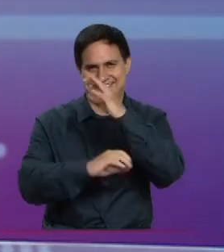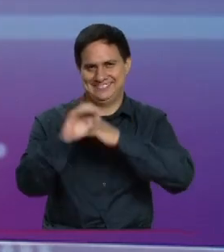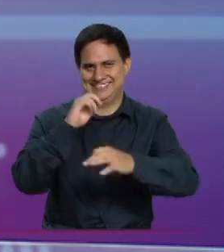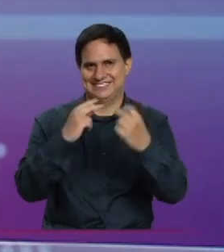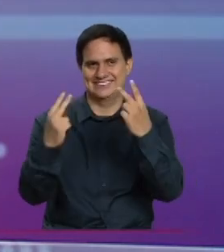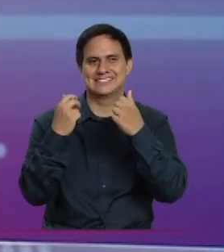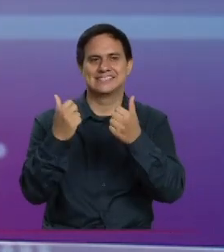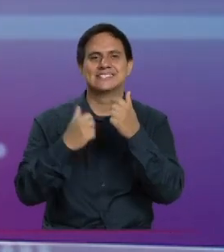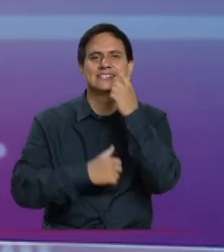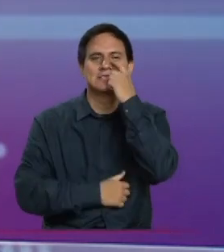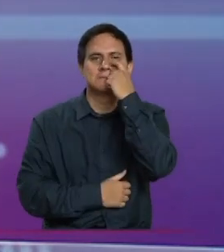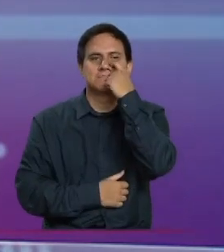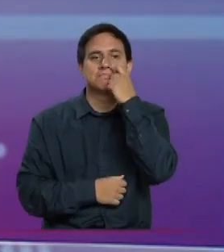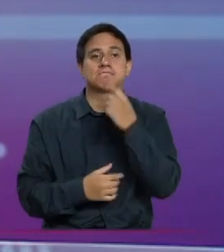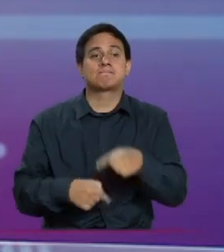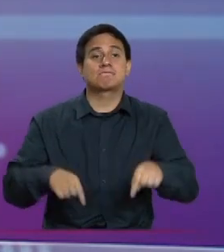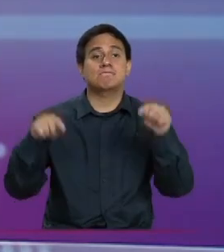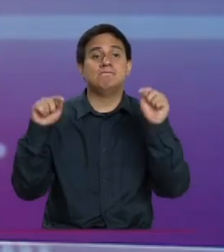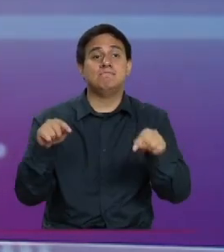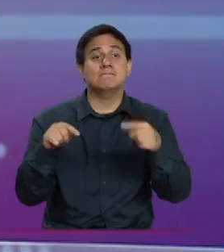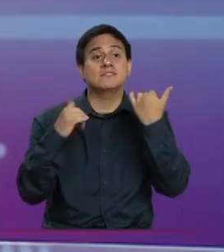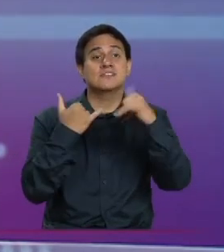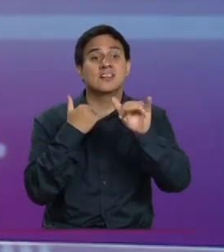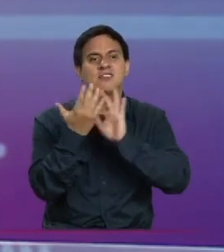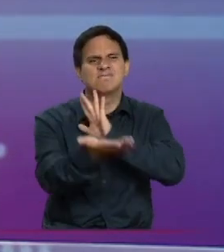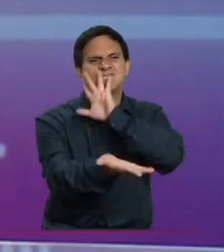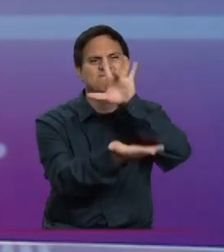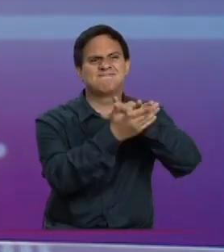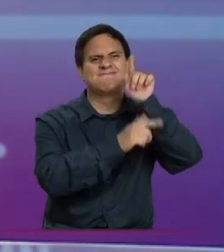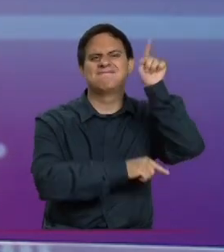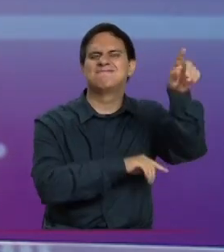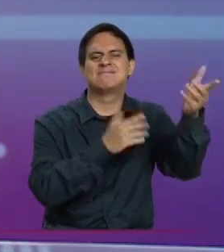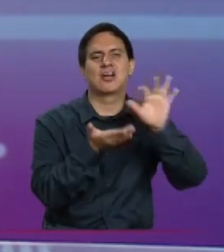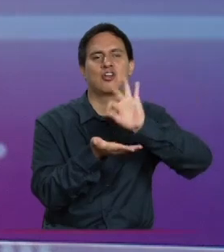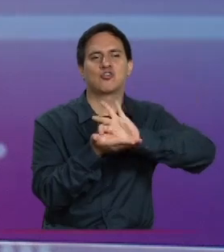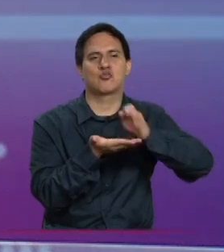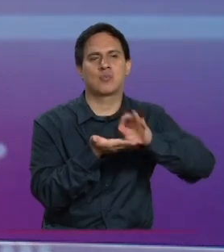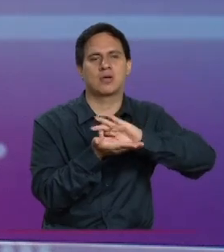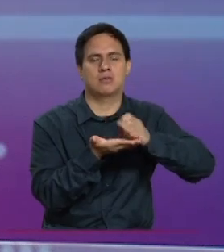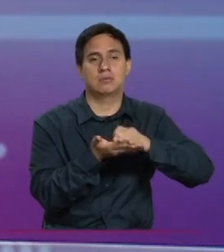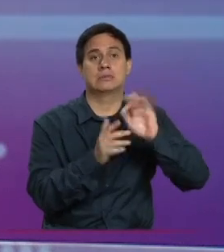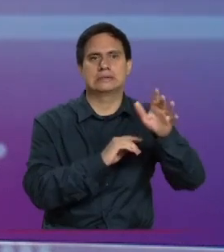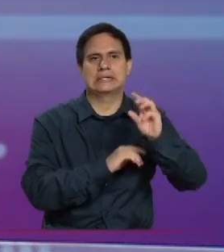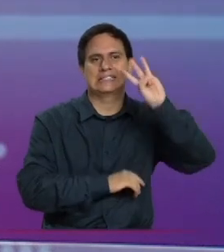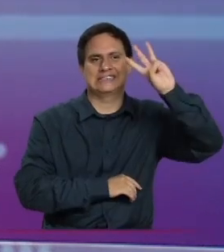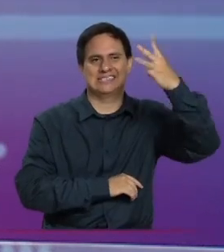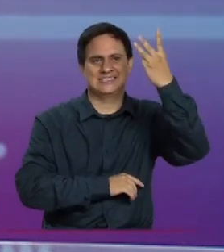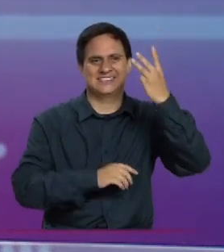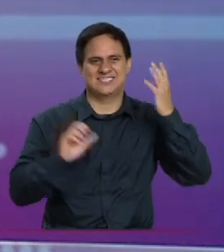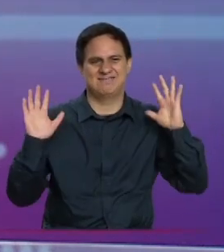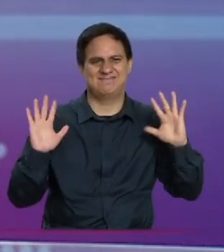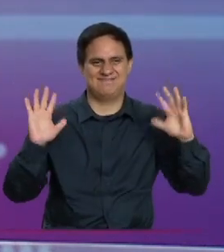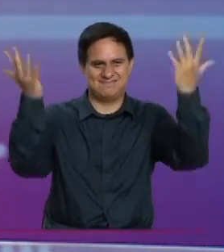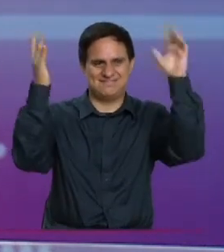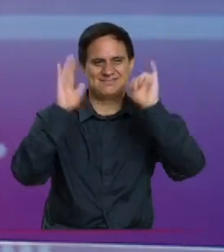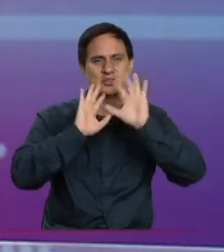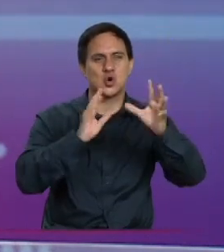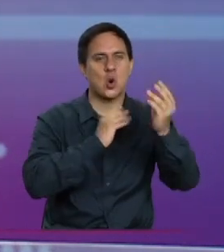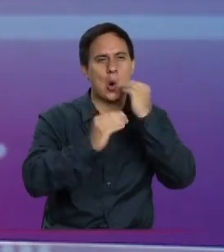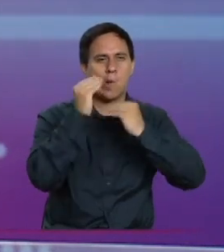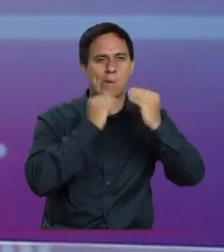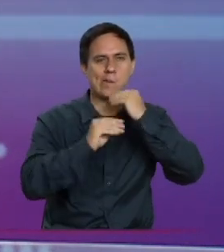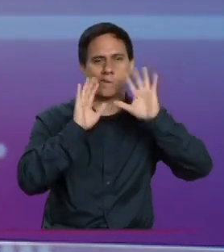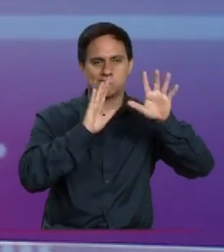hoy nos dimos a la tarea de ir hasta tumaco para informarles sobre el tercer festival gastronómico de la costa nariñense que se realizará